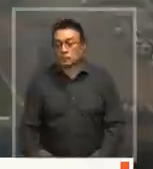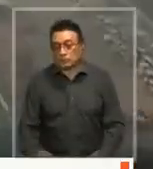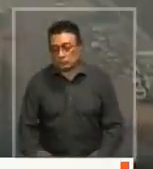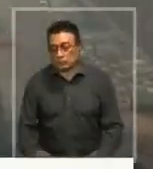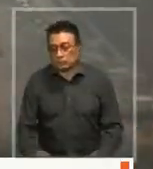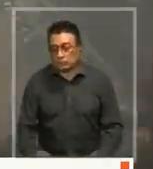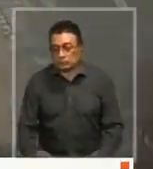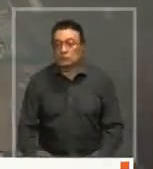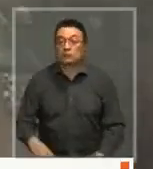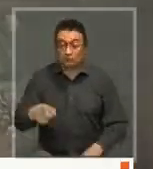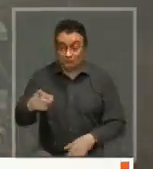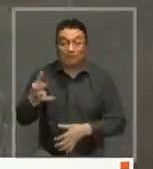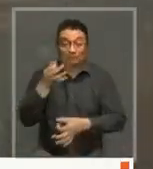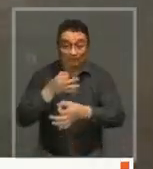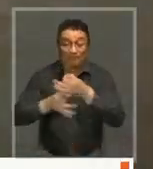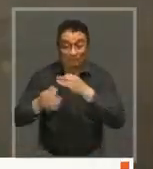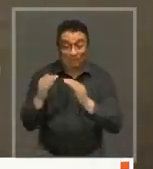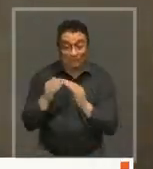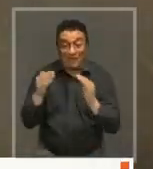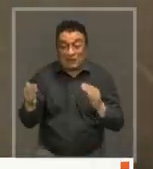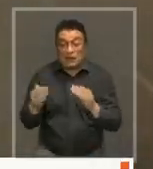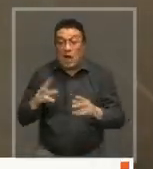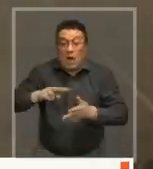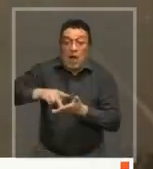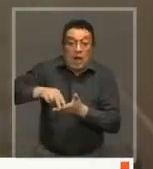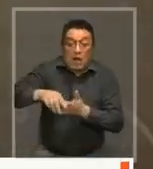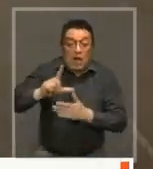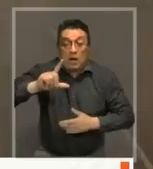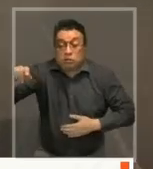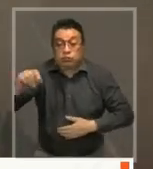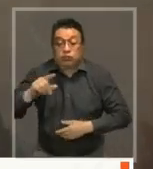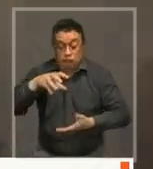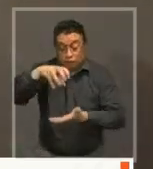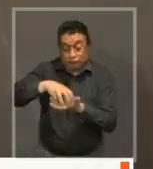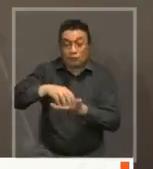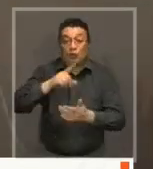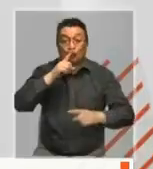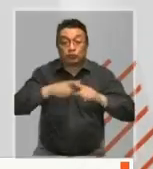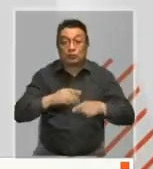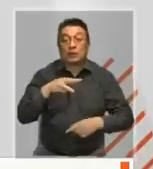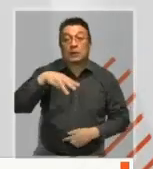Gracias. Nos decía rápidamente esta vecina mientras evacuaba el sector de las Mellizas,